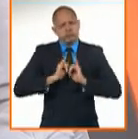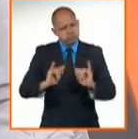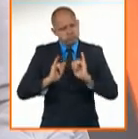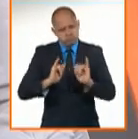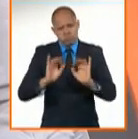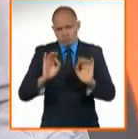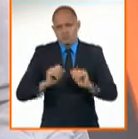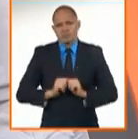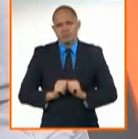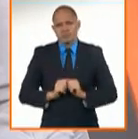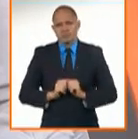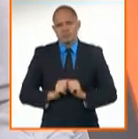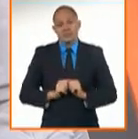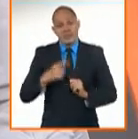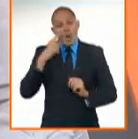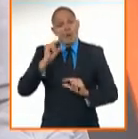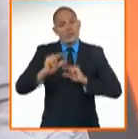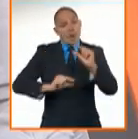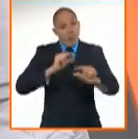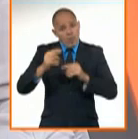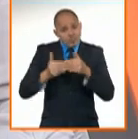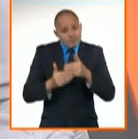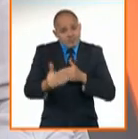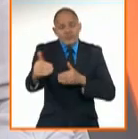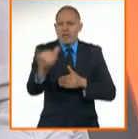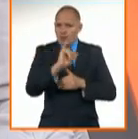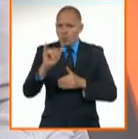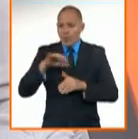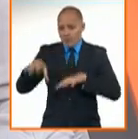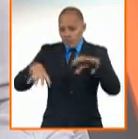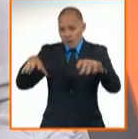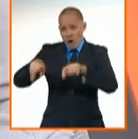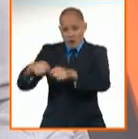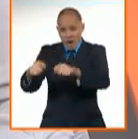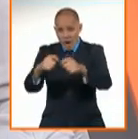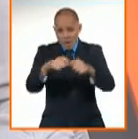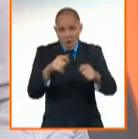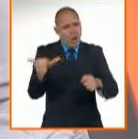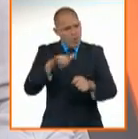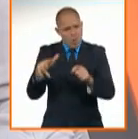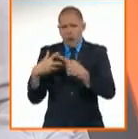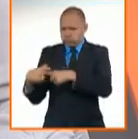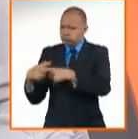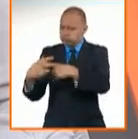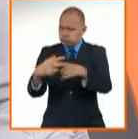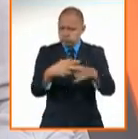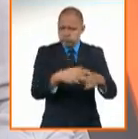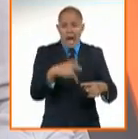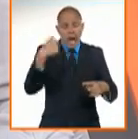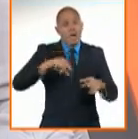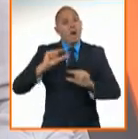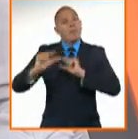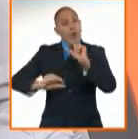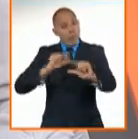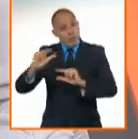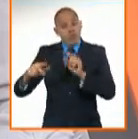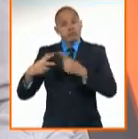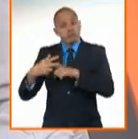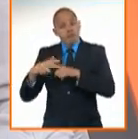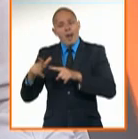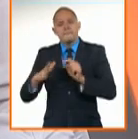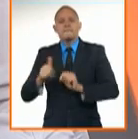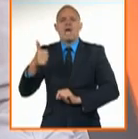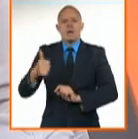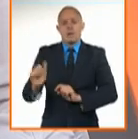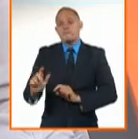se irán ejecutando los mantenimientos y seguirán dando soluciones a los problemas que hoy tiene la generación y seguiremos restableciendo